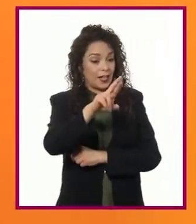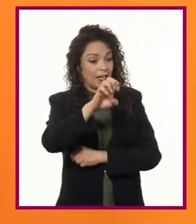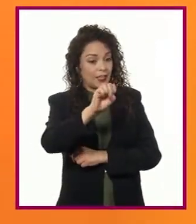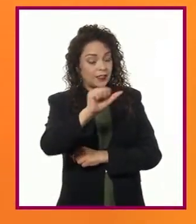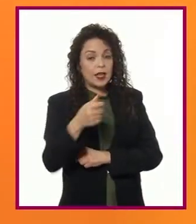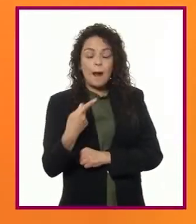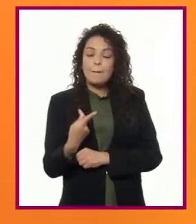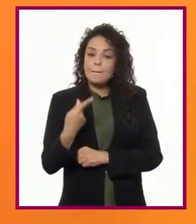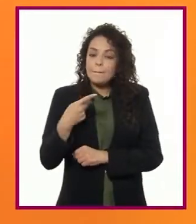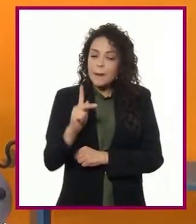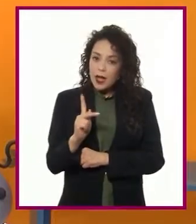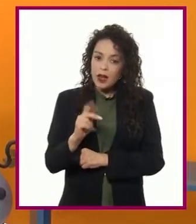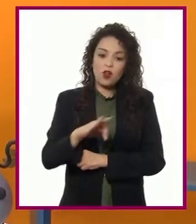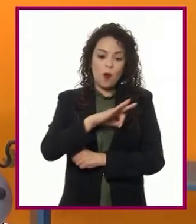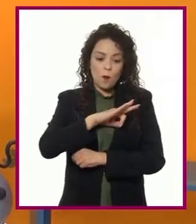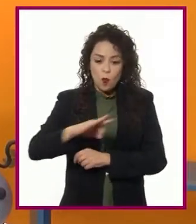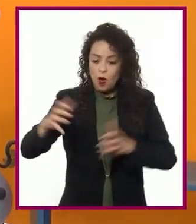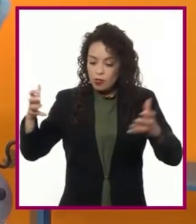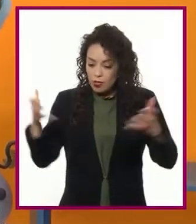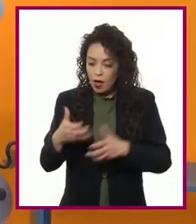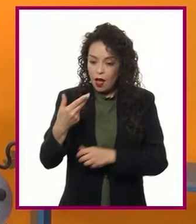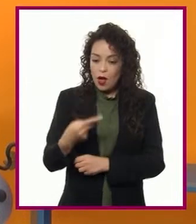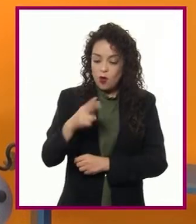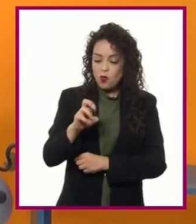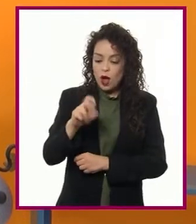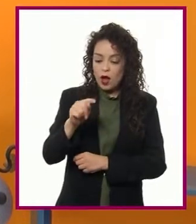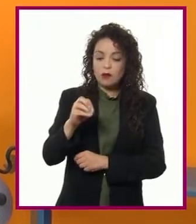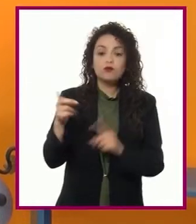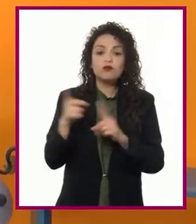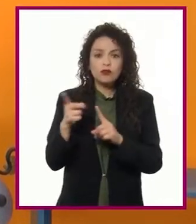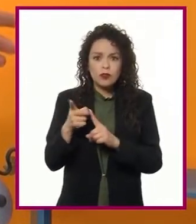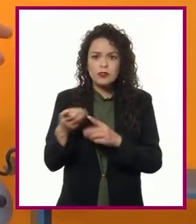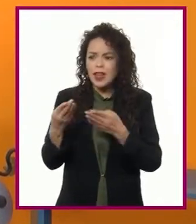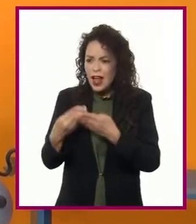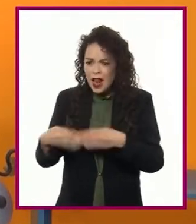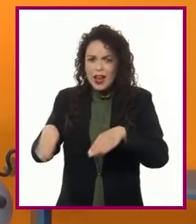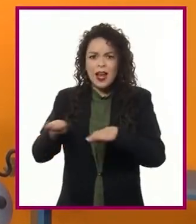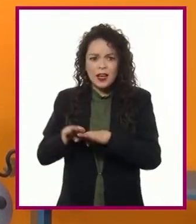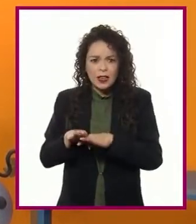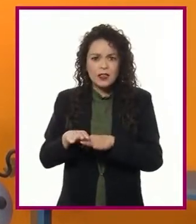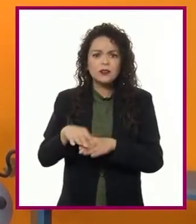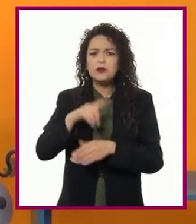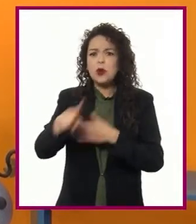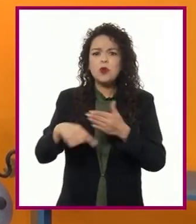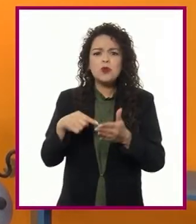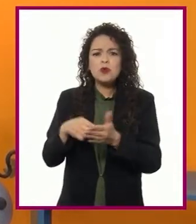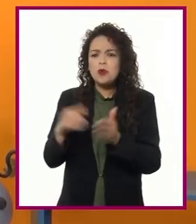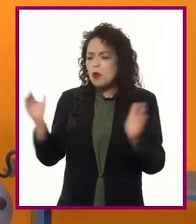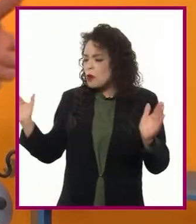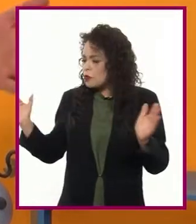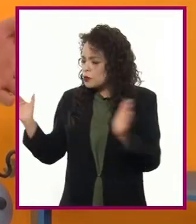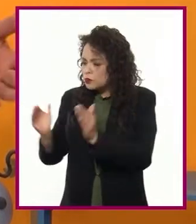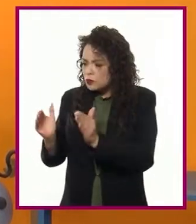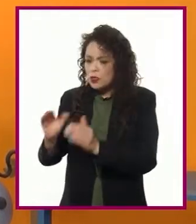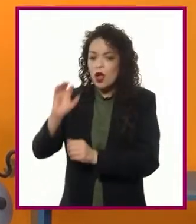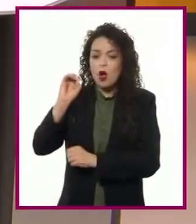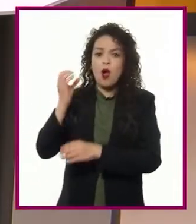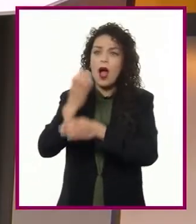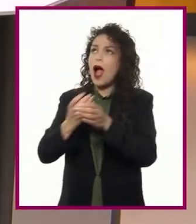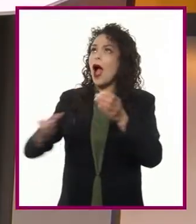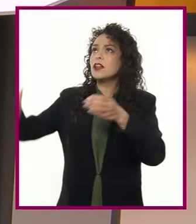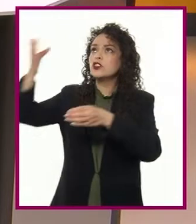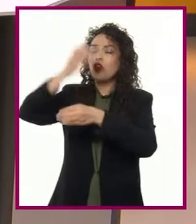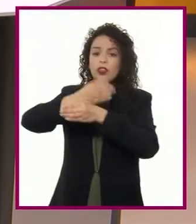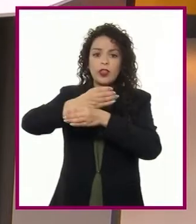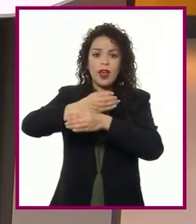cierto es que podemos hacer un huerto dentro de nuestros hogares, en un rincón o bien en las azoteas. Es